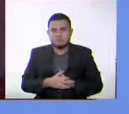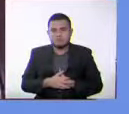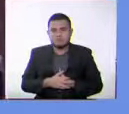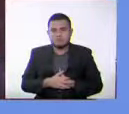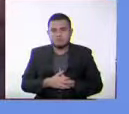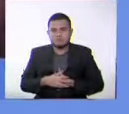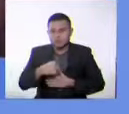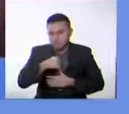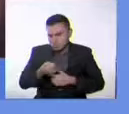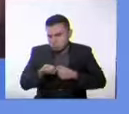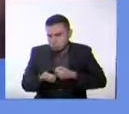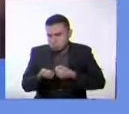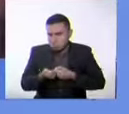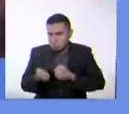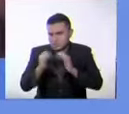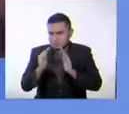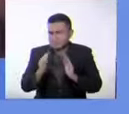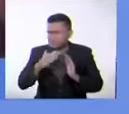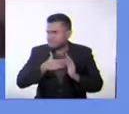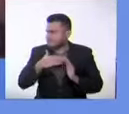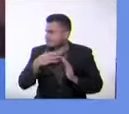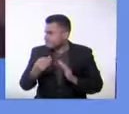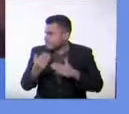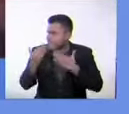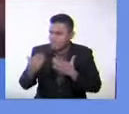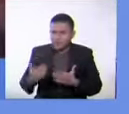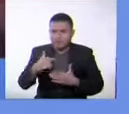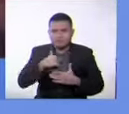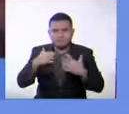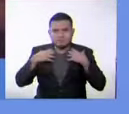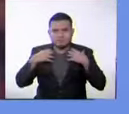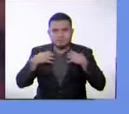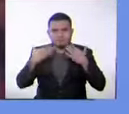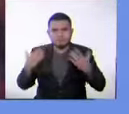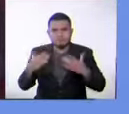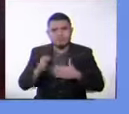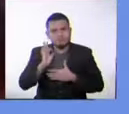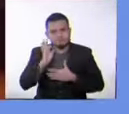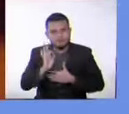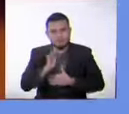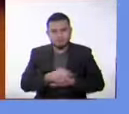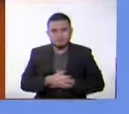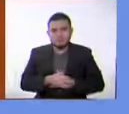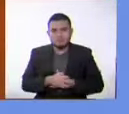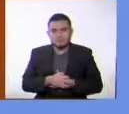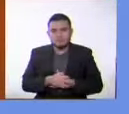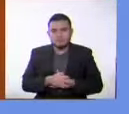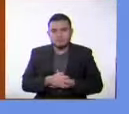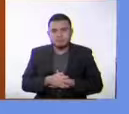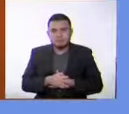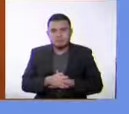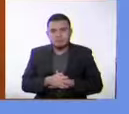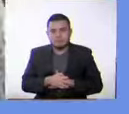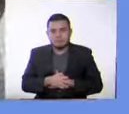Yo trapeo en casa porque me gusta ayudar y vivo mi vida con 0 estereotipos.